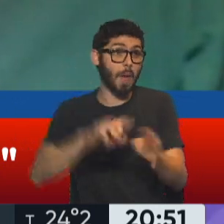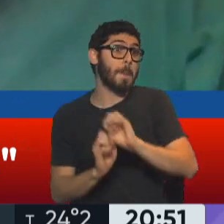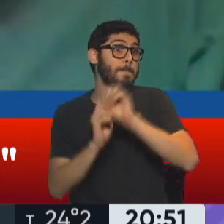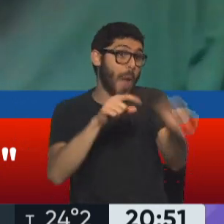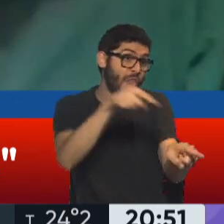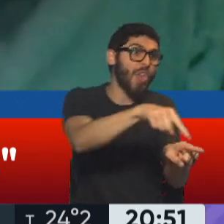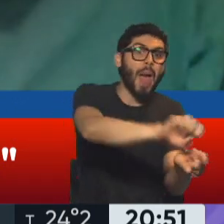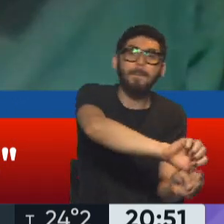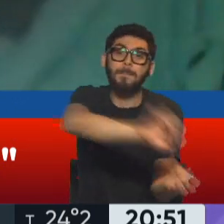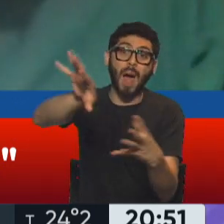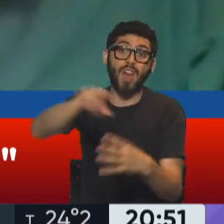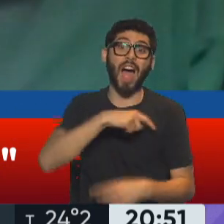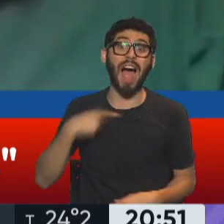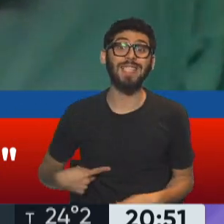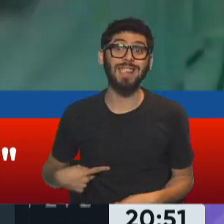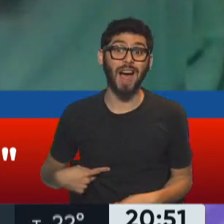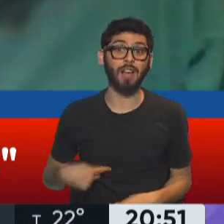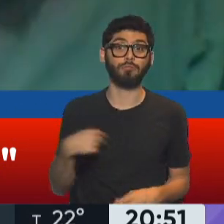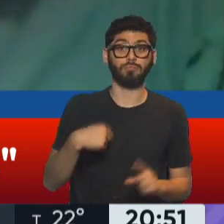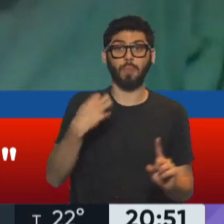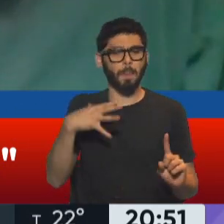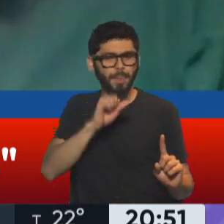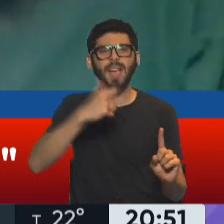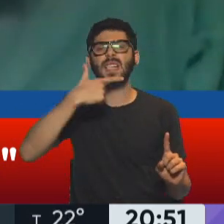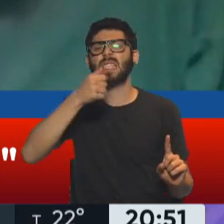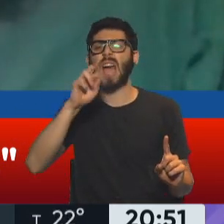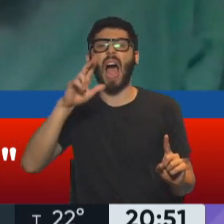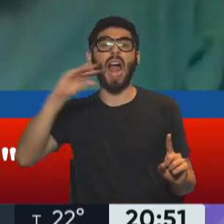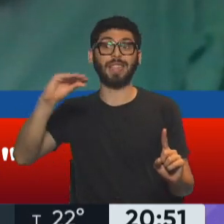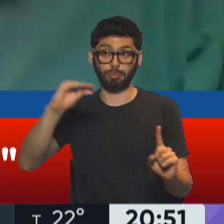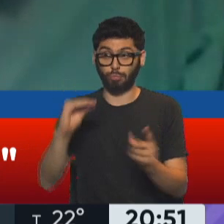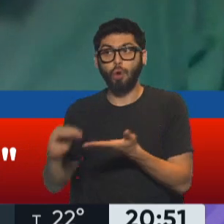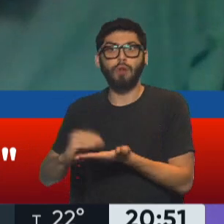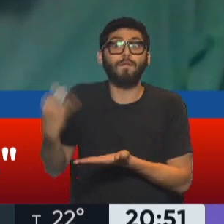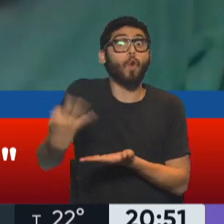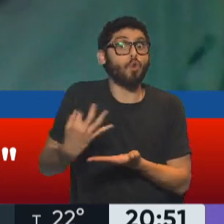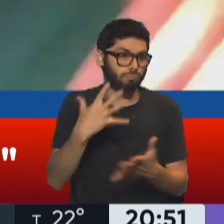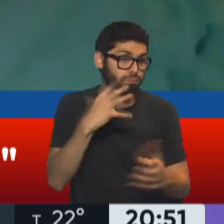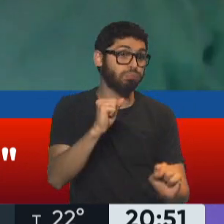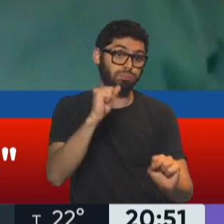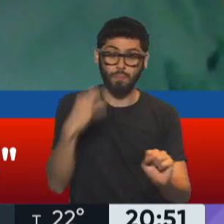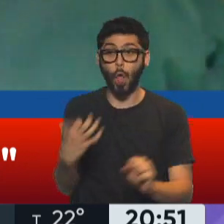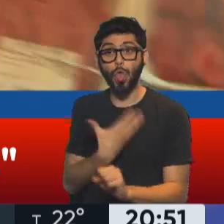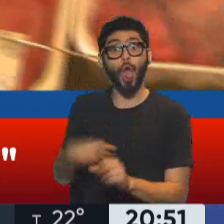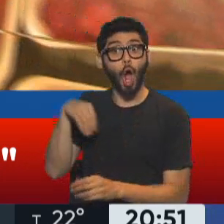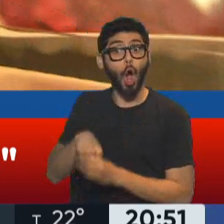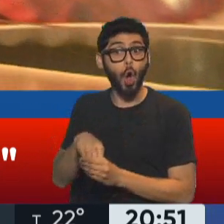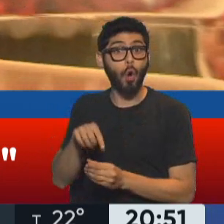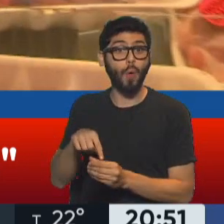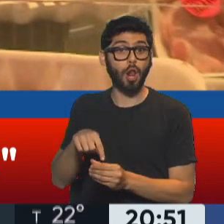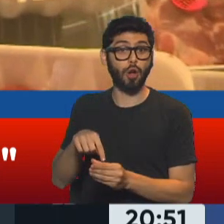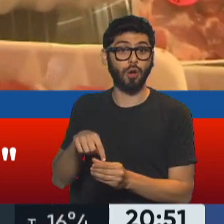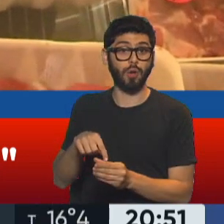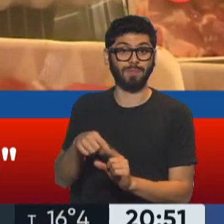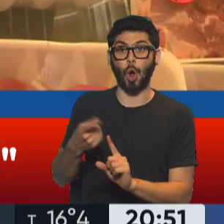China. Ese rulo ganadero que descubrió Luciano Sarich, un eficiente funcionario que puso en este gobierno, sacando